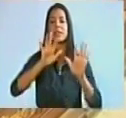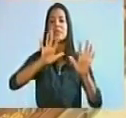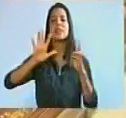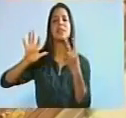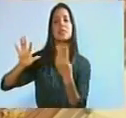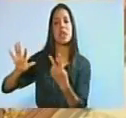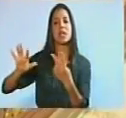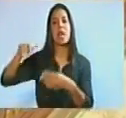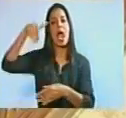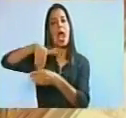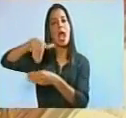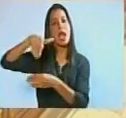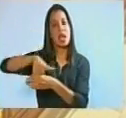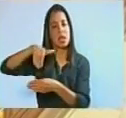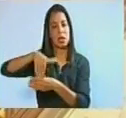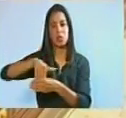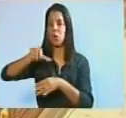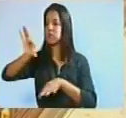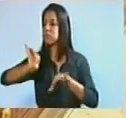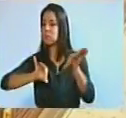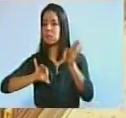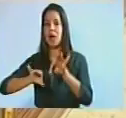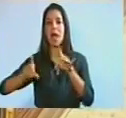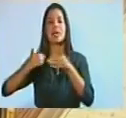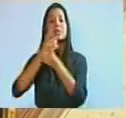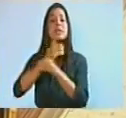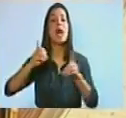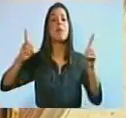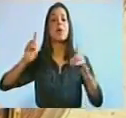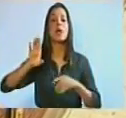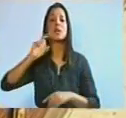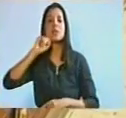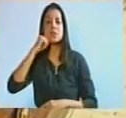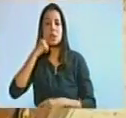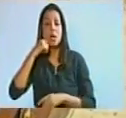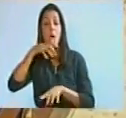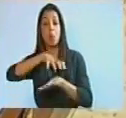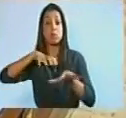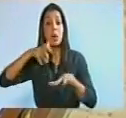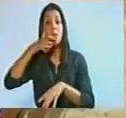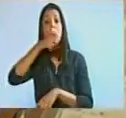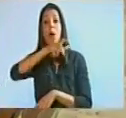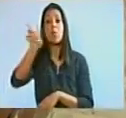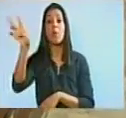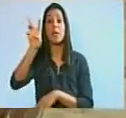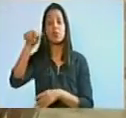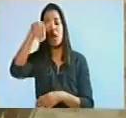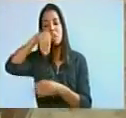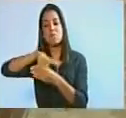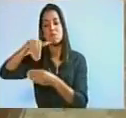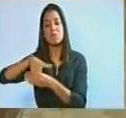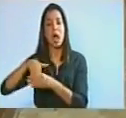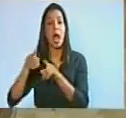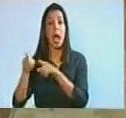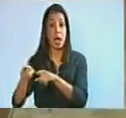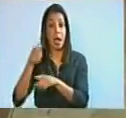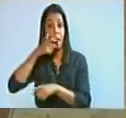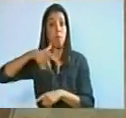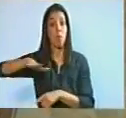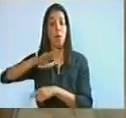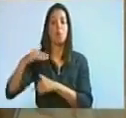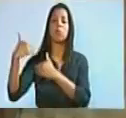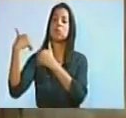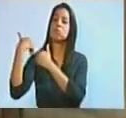elecciones democráticas, libres, universales, directas y secretas por el pueblo venezolano como depositario del